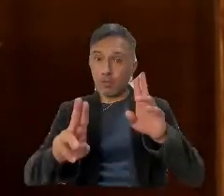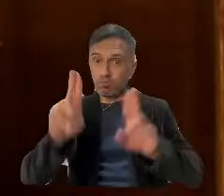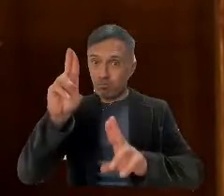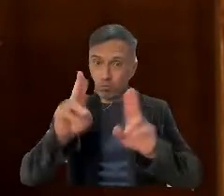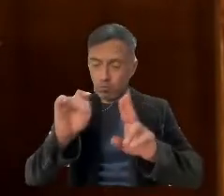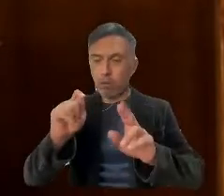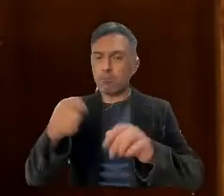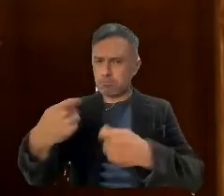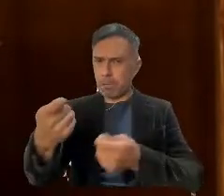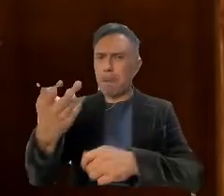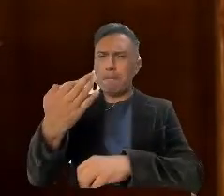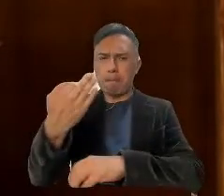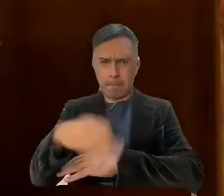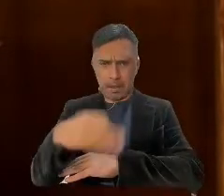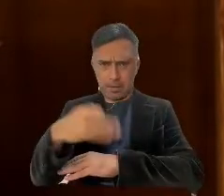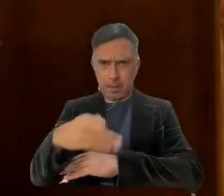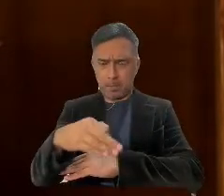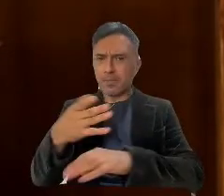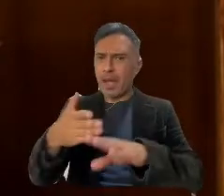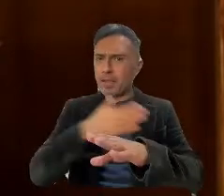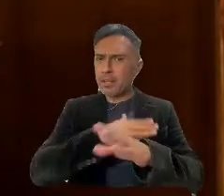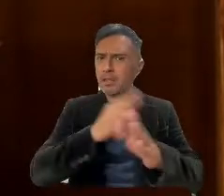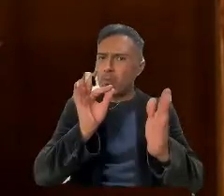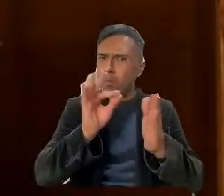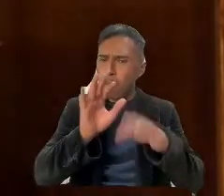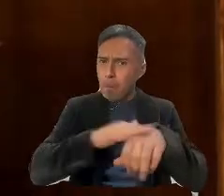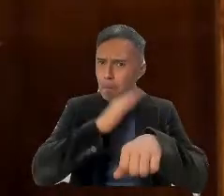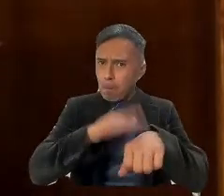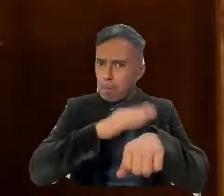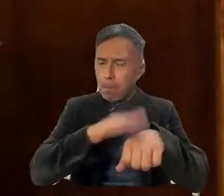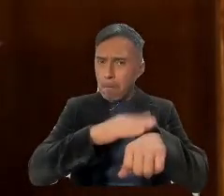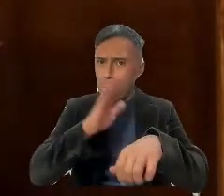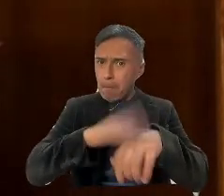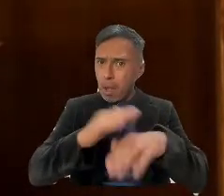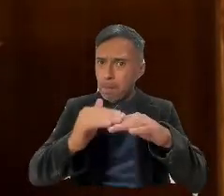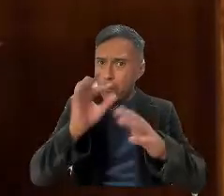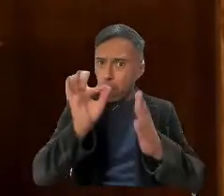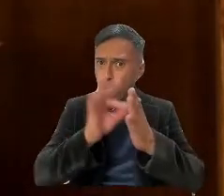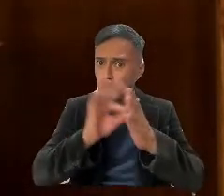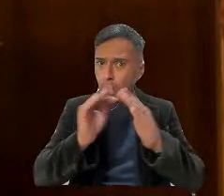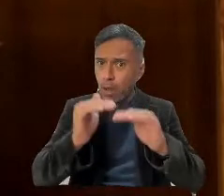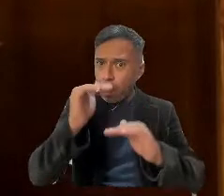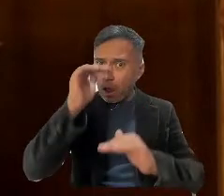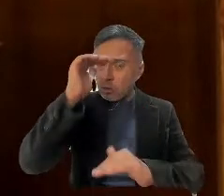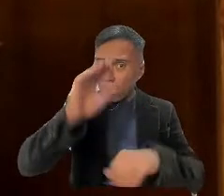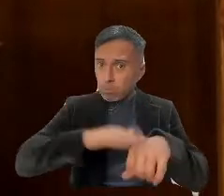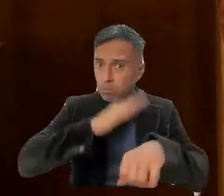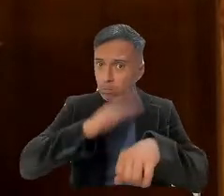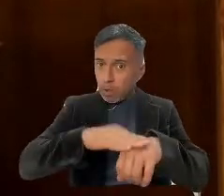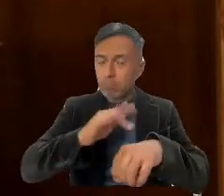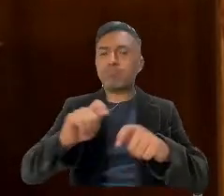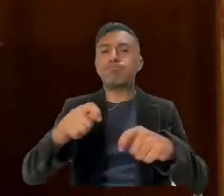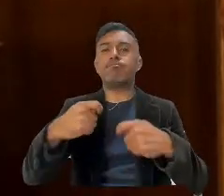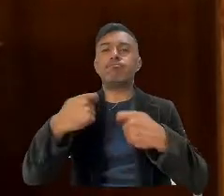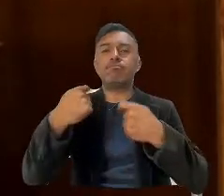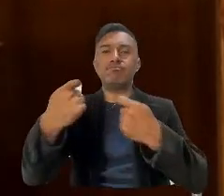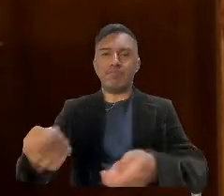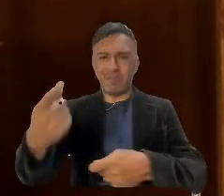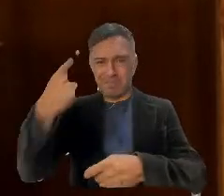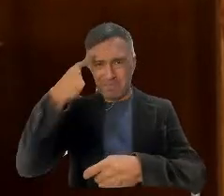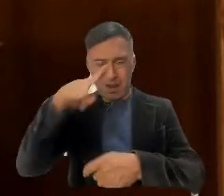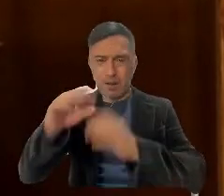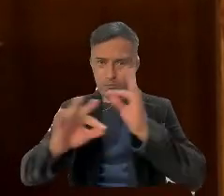que hayan obtenido los puntajes más altos en el proceso de selección para la promoción y no